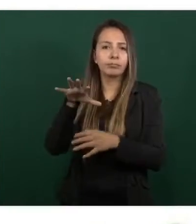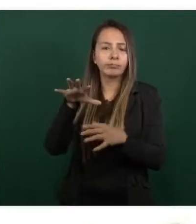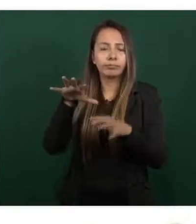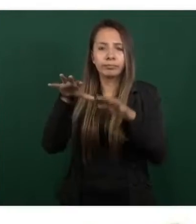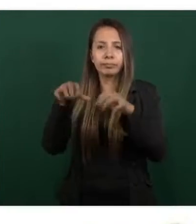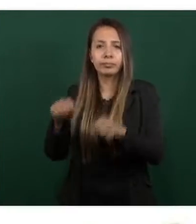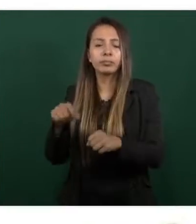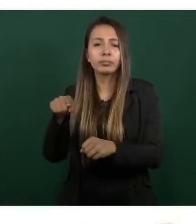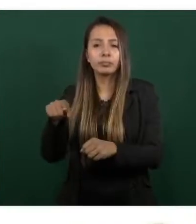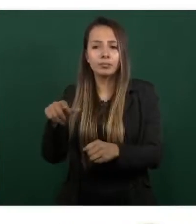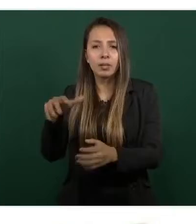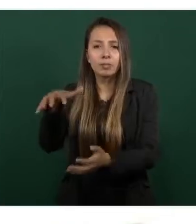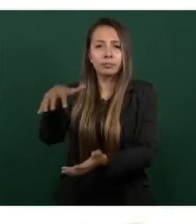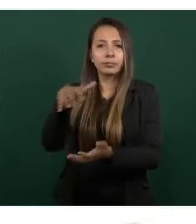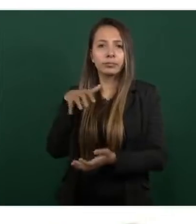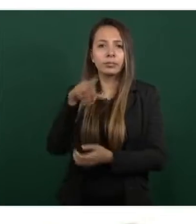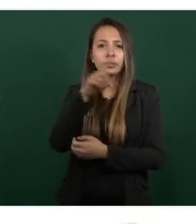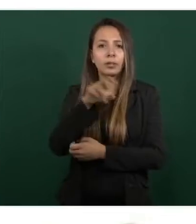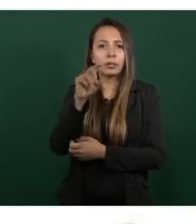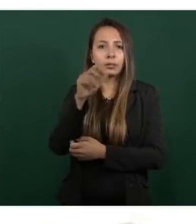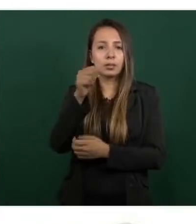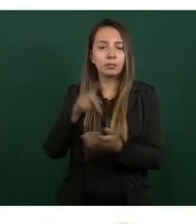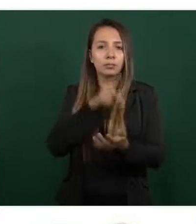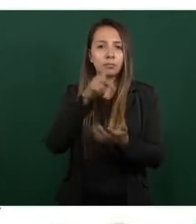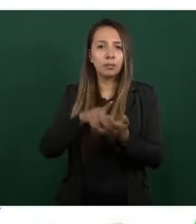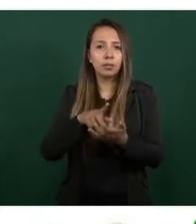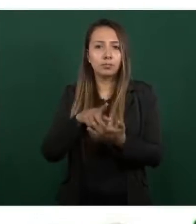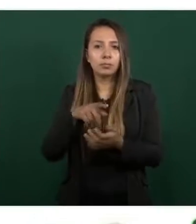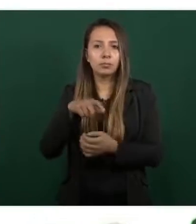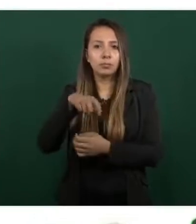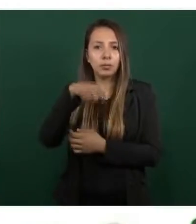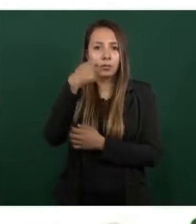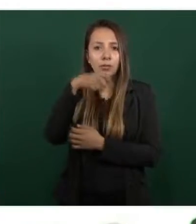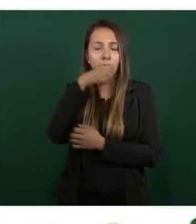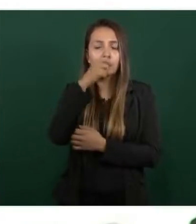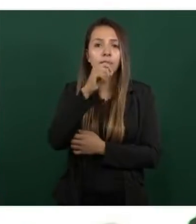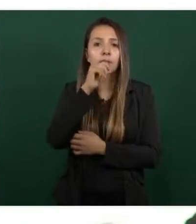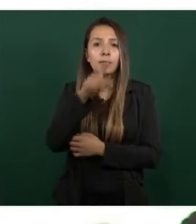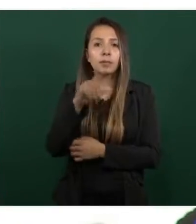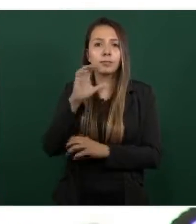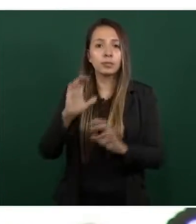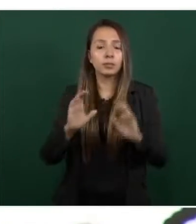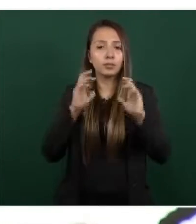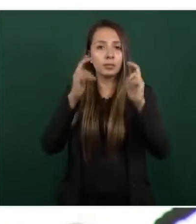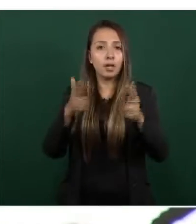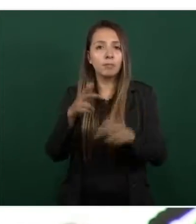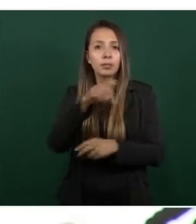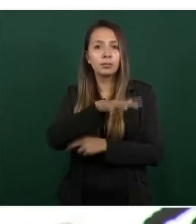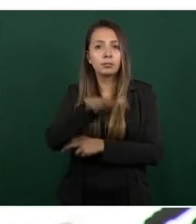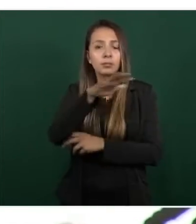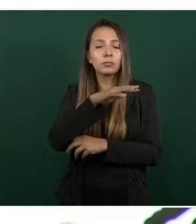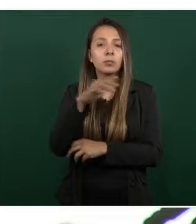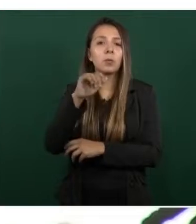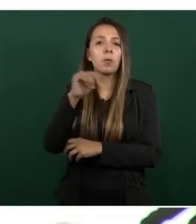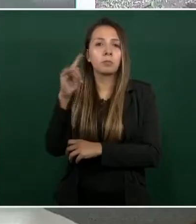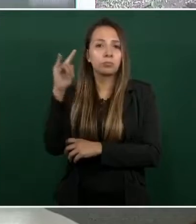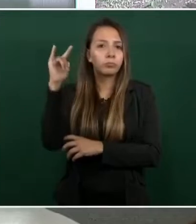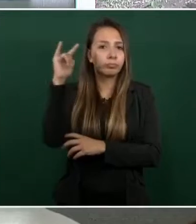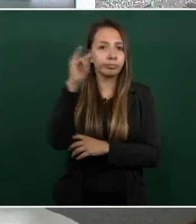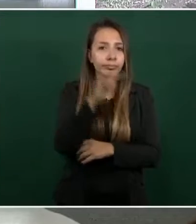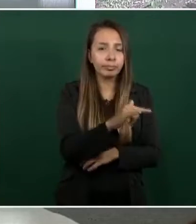de cocaína. El día 6, en Benemérito de las Américas, Chiapas, también una aeronave más, también de ese